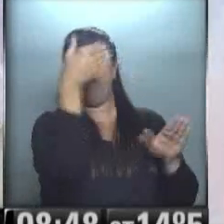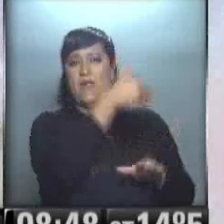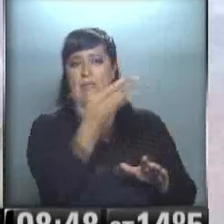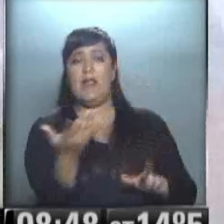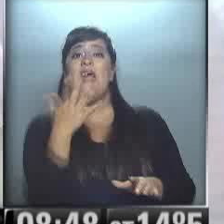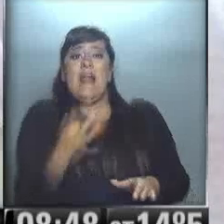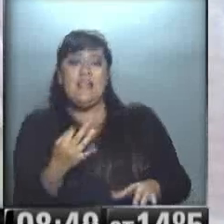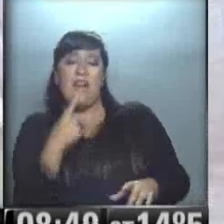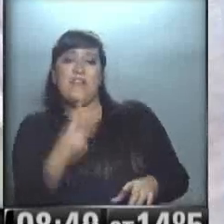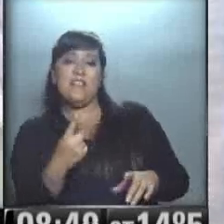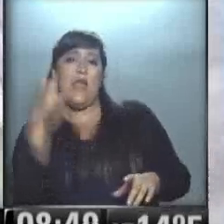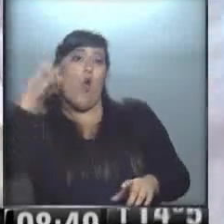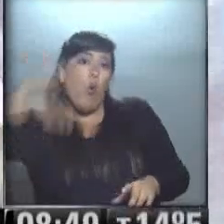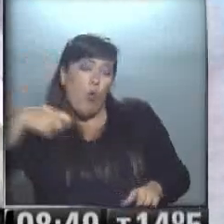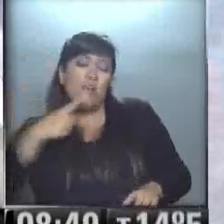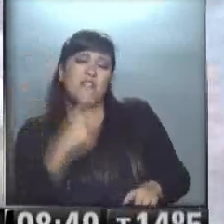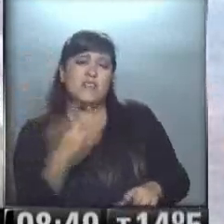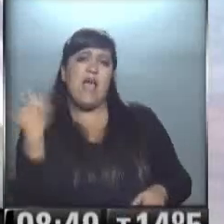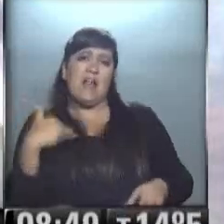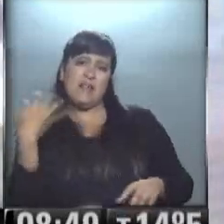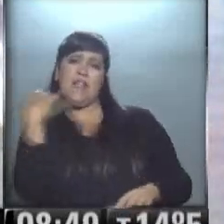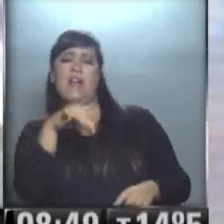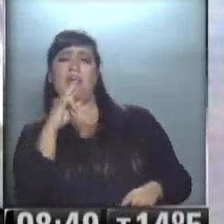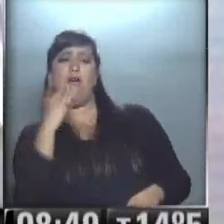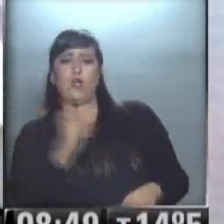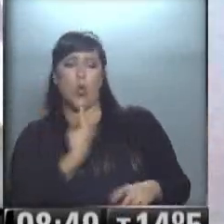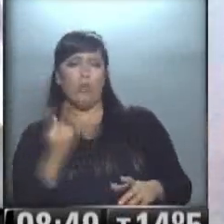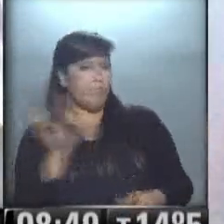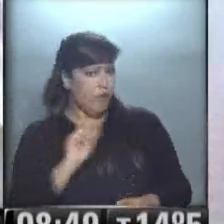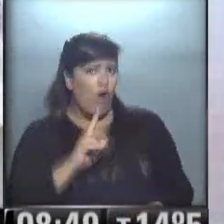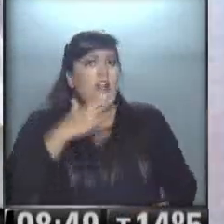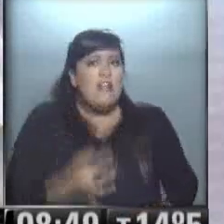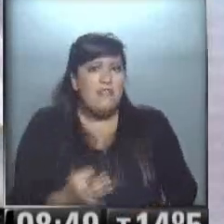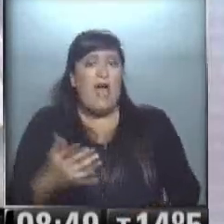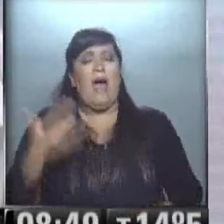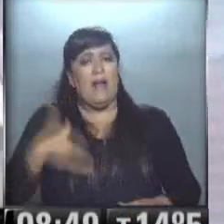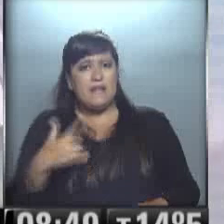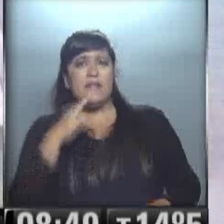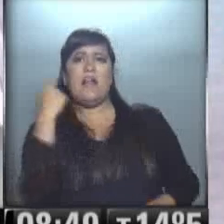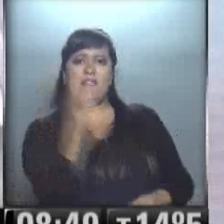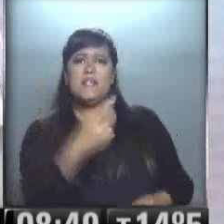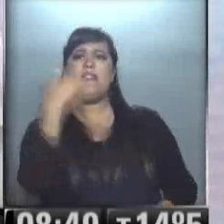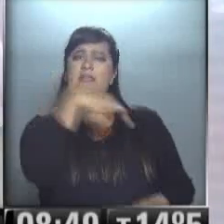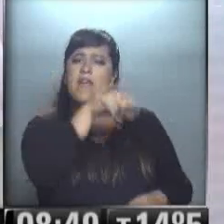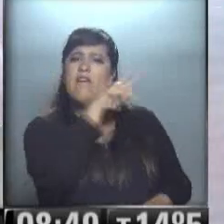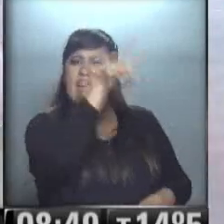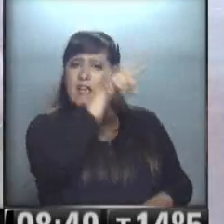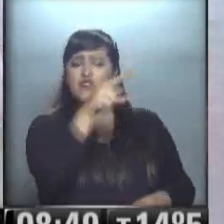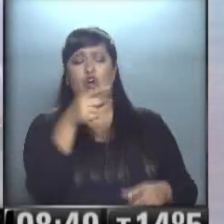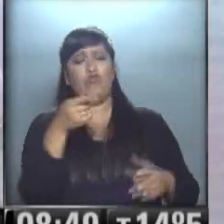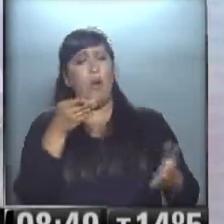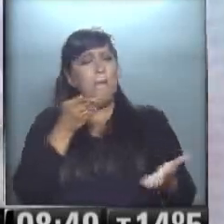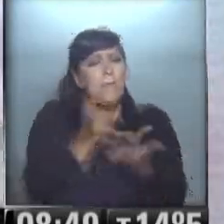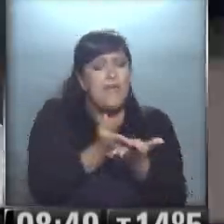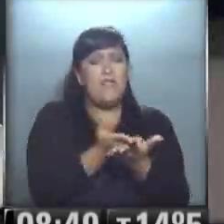que debería hacer esto porque el banco de Nueva York fue contratado por Argentina y por lo tanto el que esté incumpliendo eh un contrato es el banco